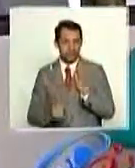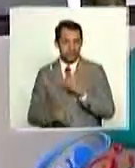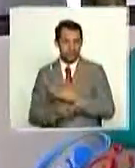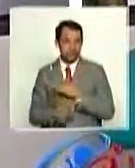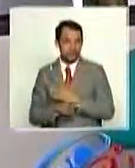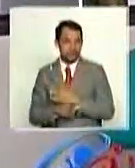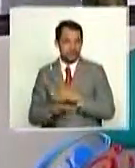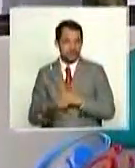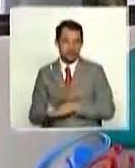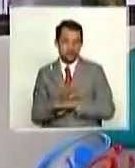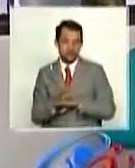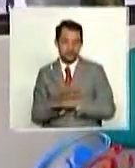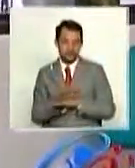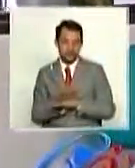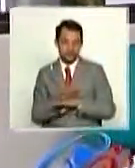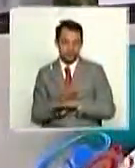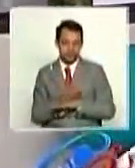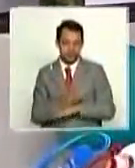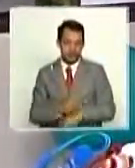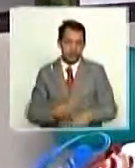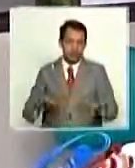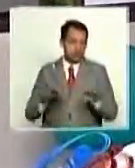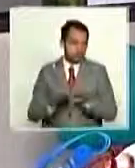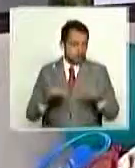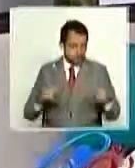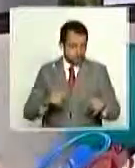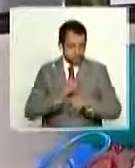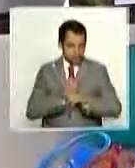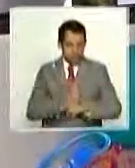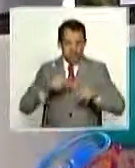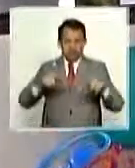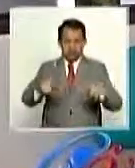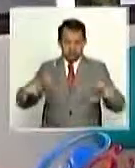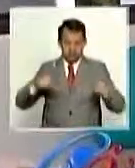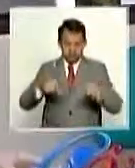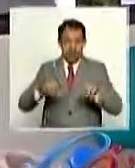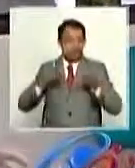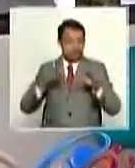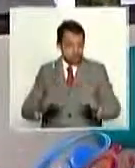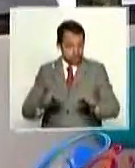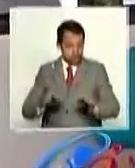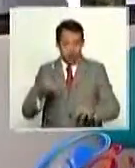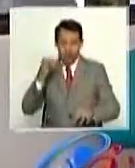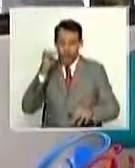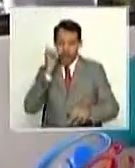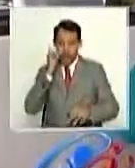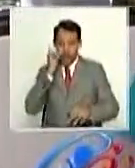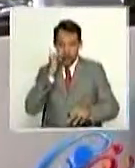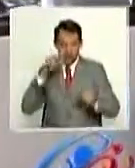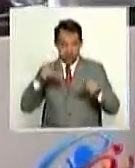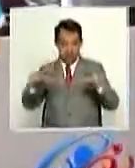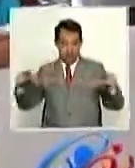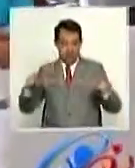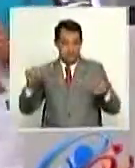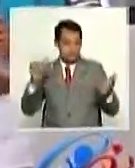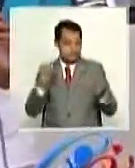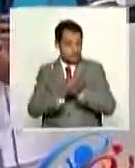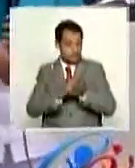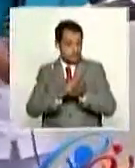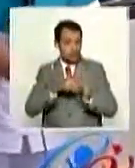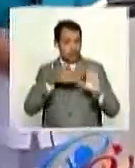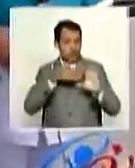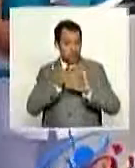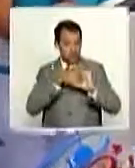el computador, que entendamos que esto es en directo, estamos en un consultorio y no tenemos todas las condiciones de un set de televisión, pero